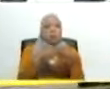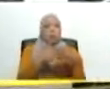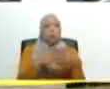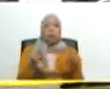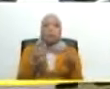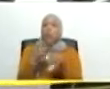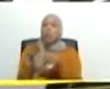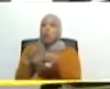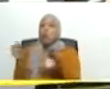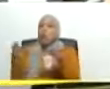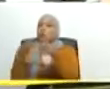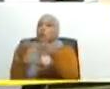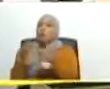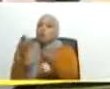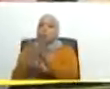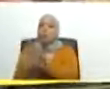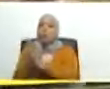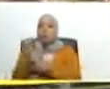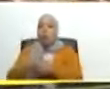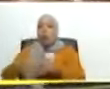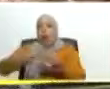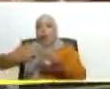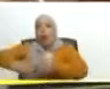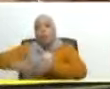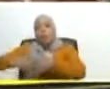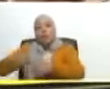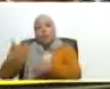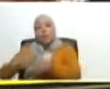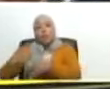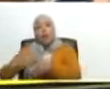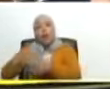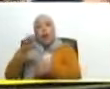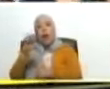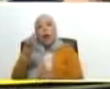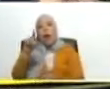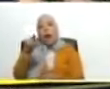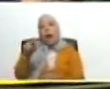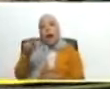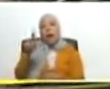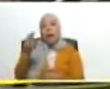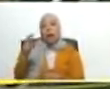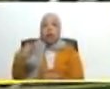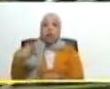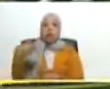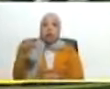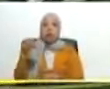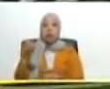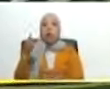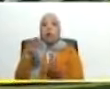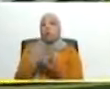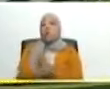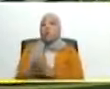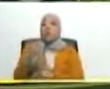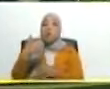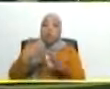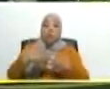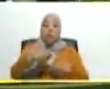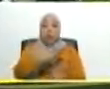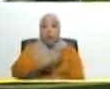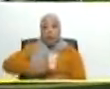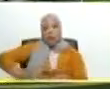Sur, llámese ExxonMobil, llámese políticos peleles a sueldo, como el presidente de